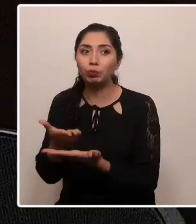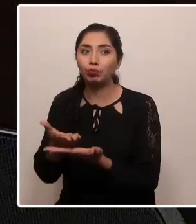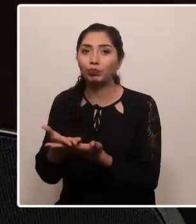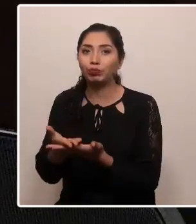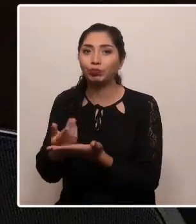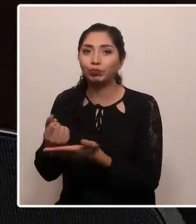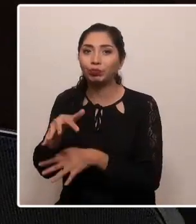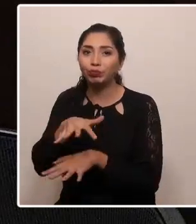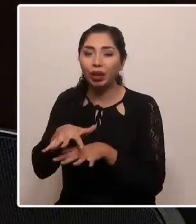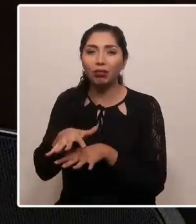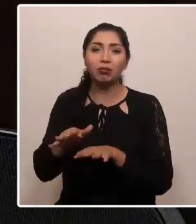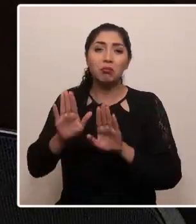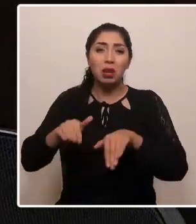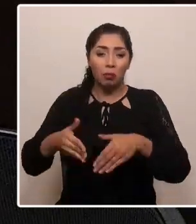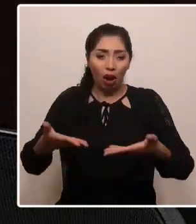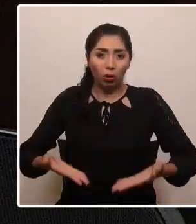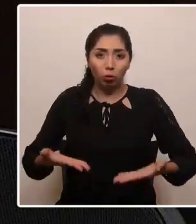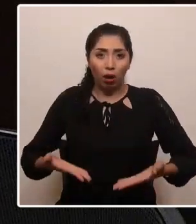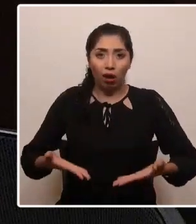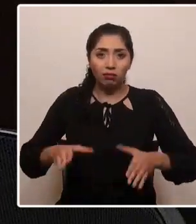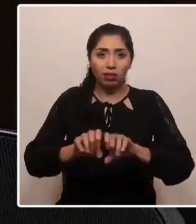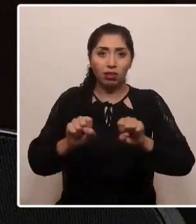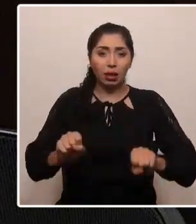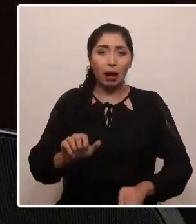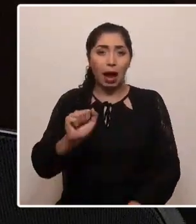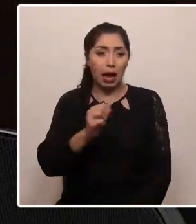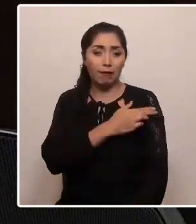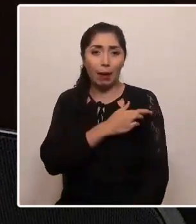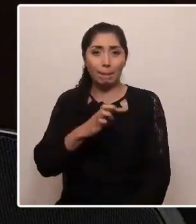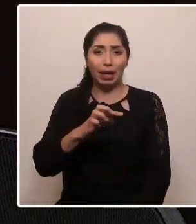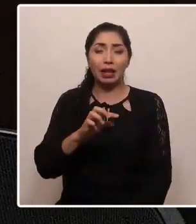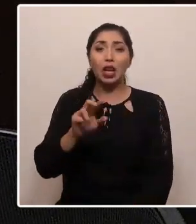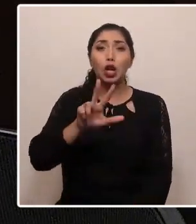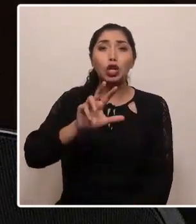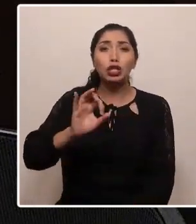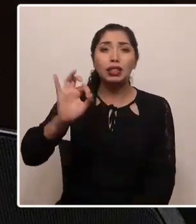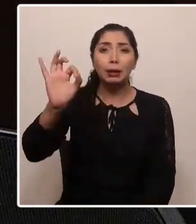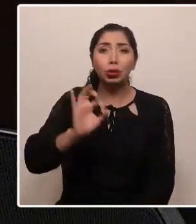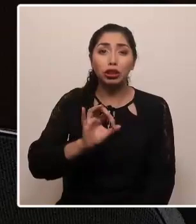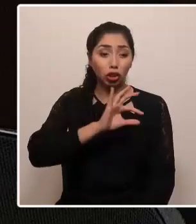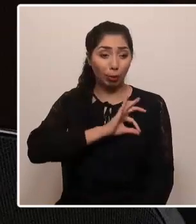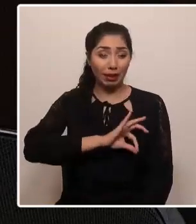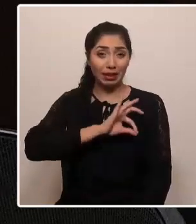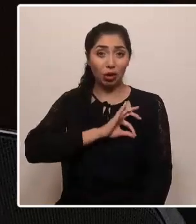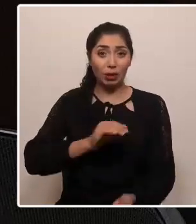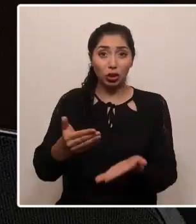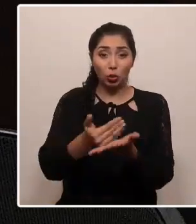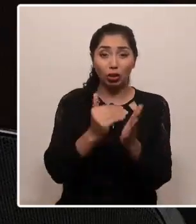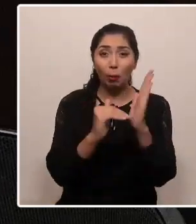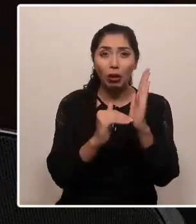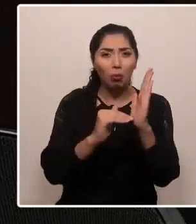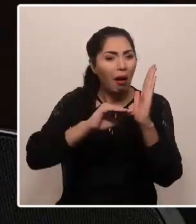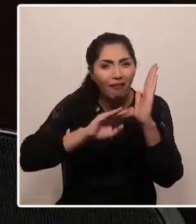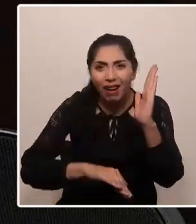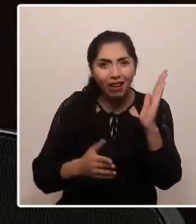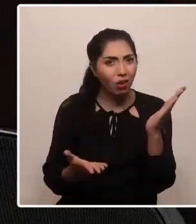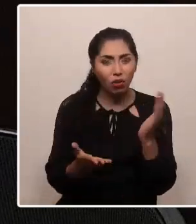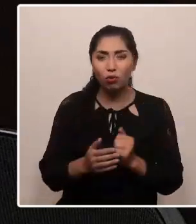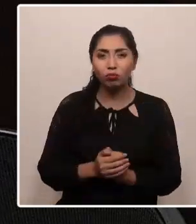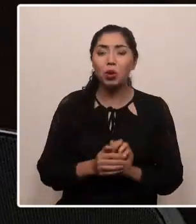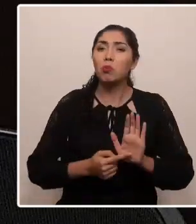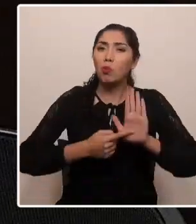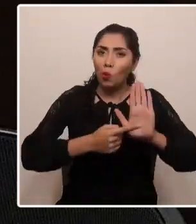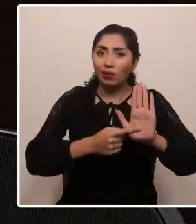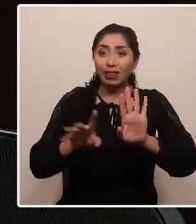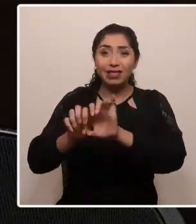con el actual sistema de FP, donde un 80% de las pensiones están por debajo del sueldo mínimo, cifras que demuestran que el sistema